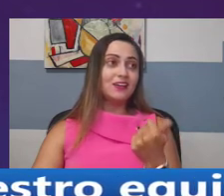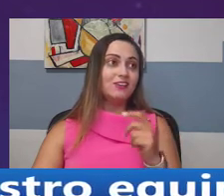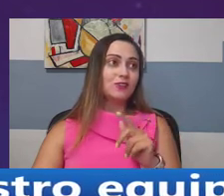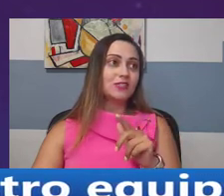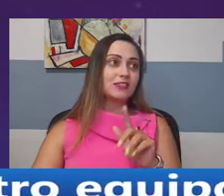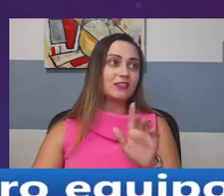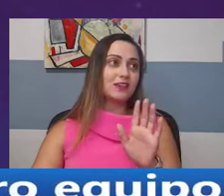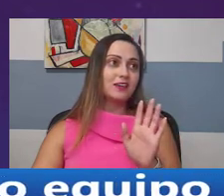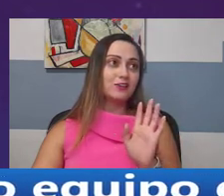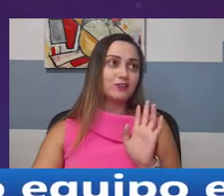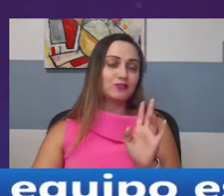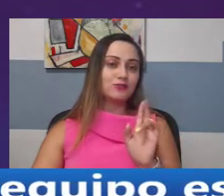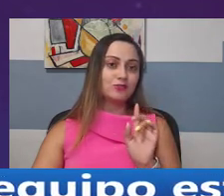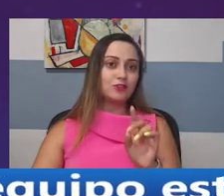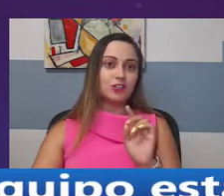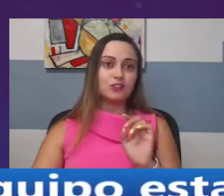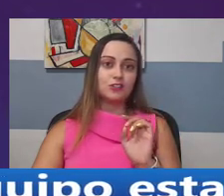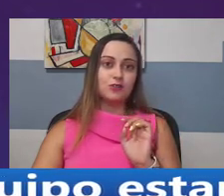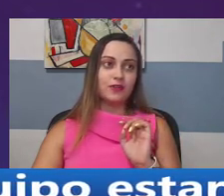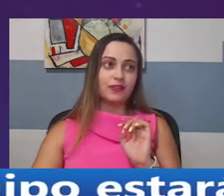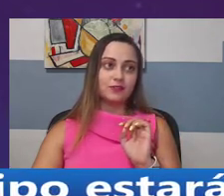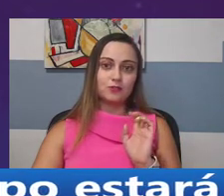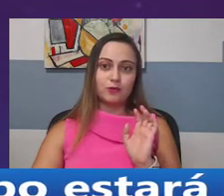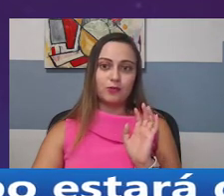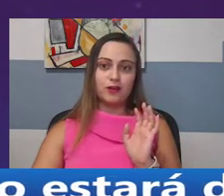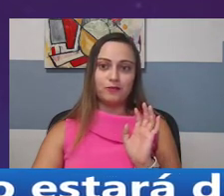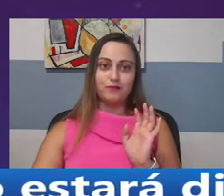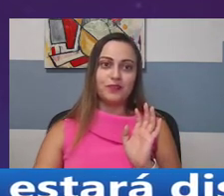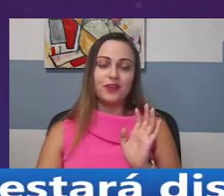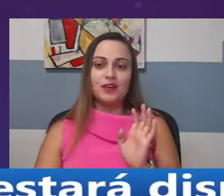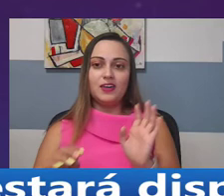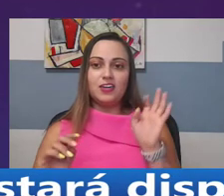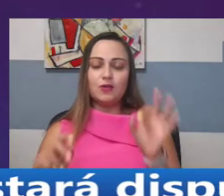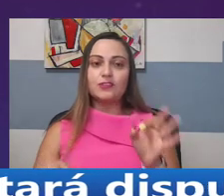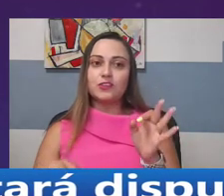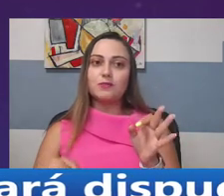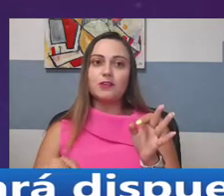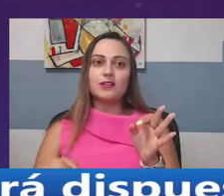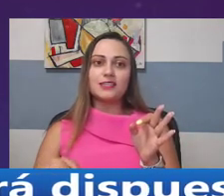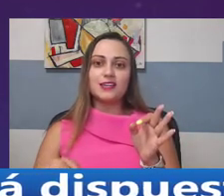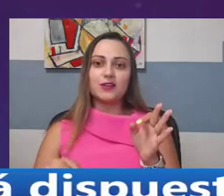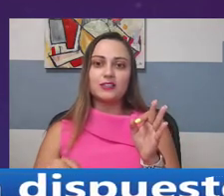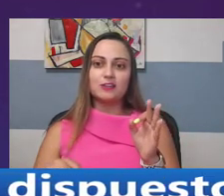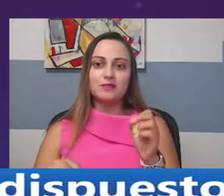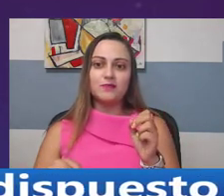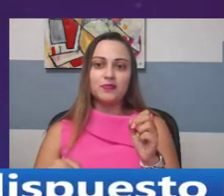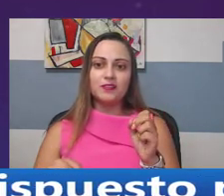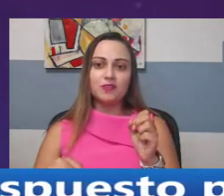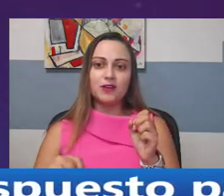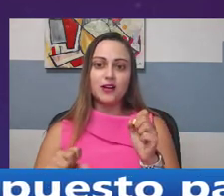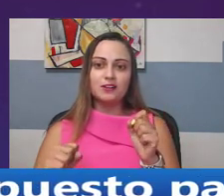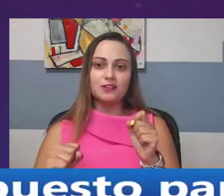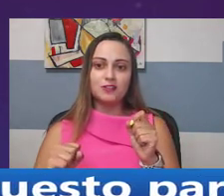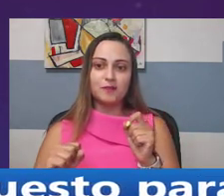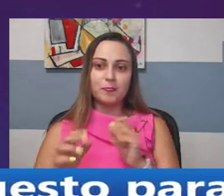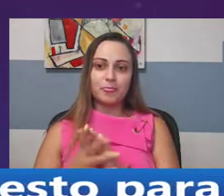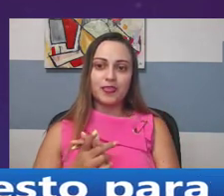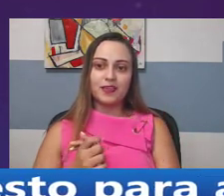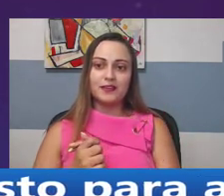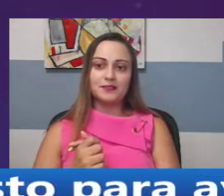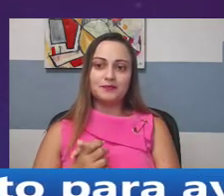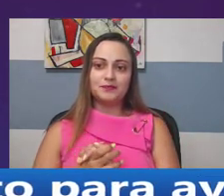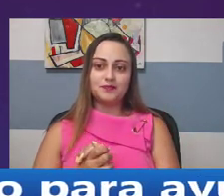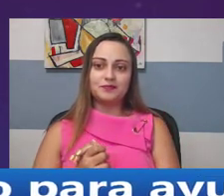,000, tú estás entre los 250. Súper bueno. Sí. ¿Y cuánto tiempo llevas haciendo esto, don Carlos?